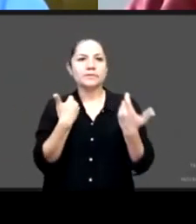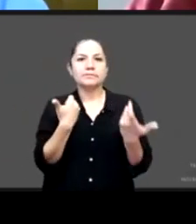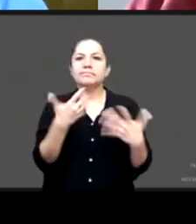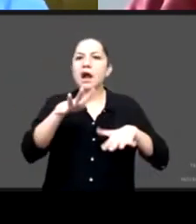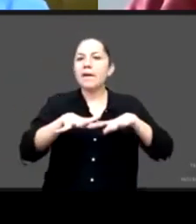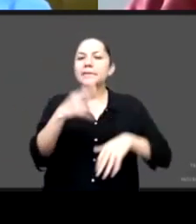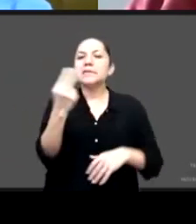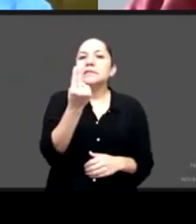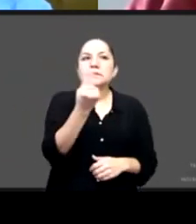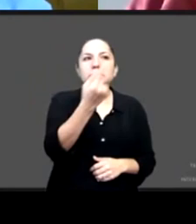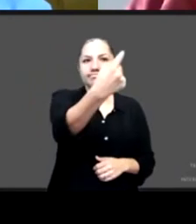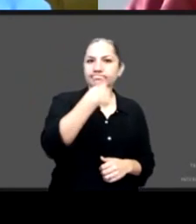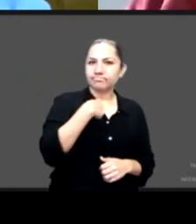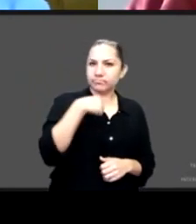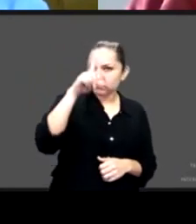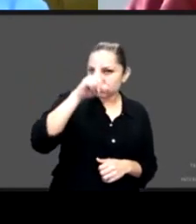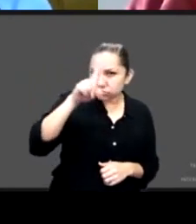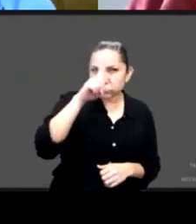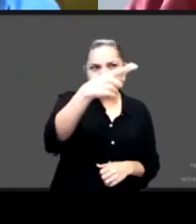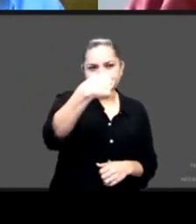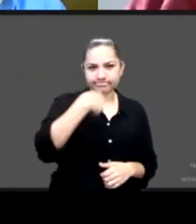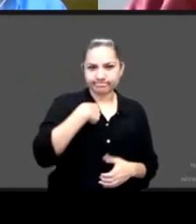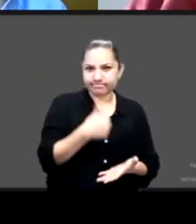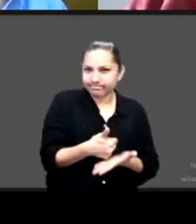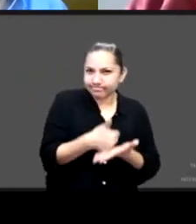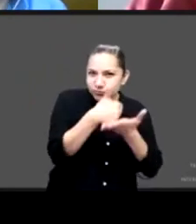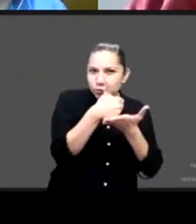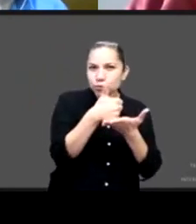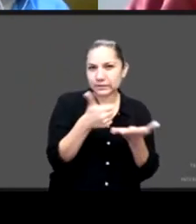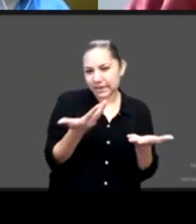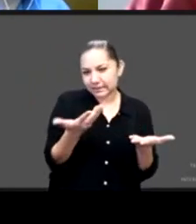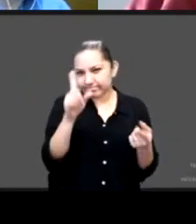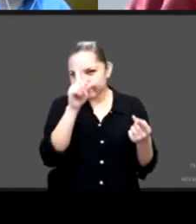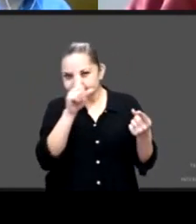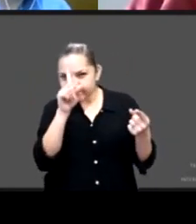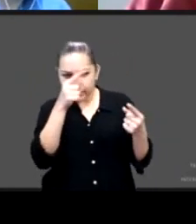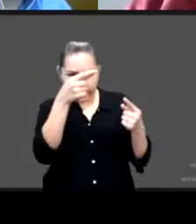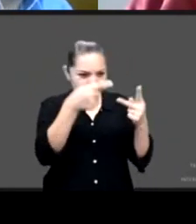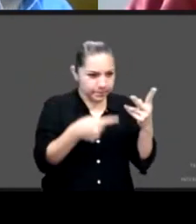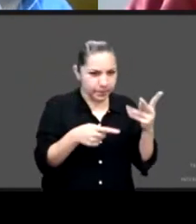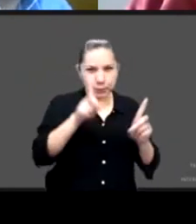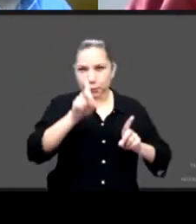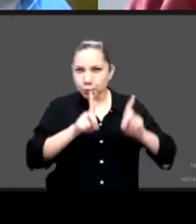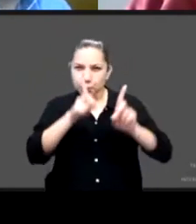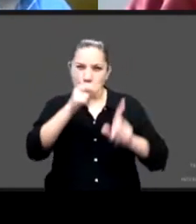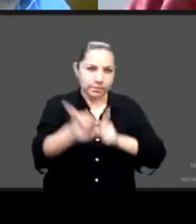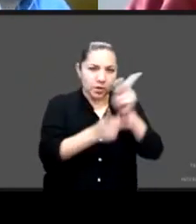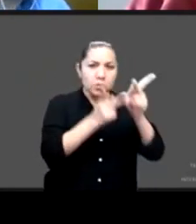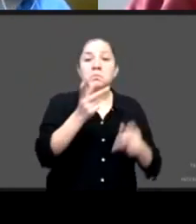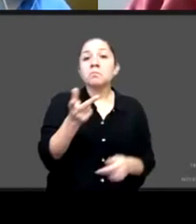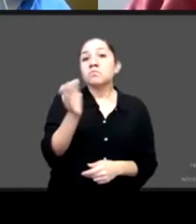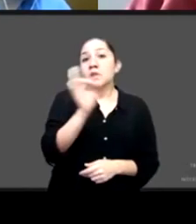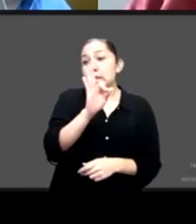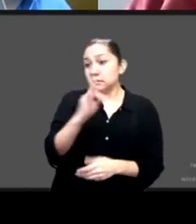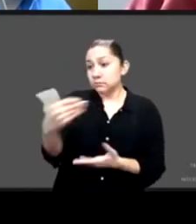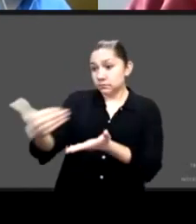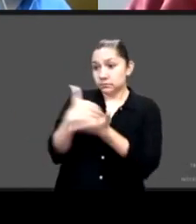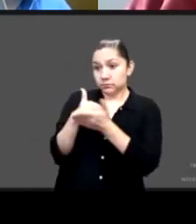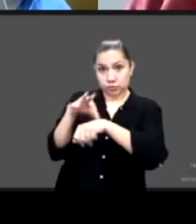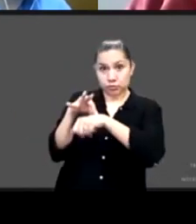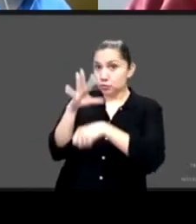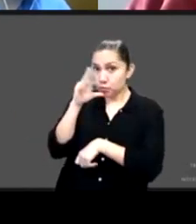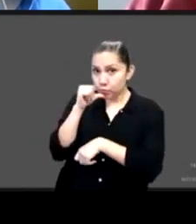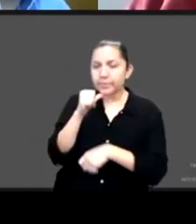mano en un chat, en un correo, en una llamada telefónica con estos personajes que son los coordinadores